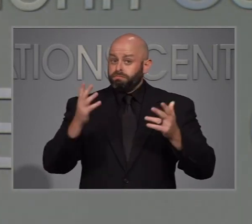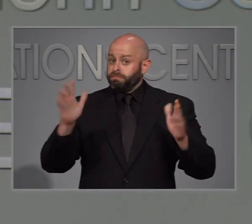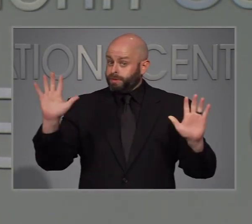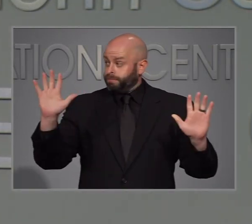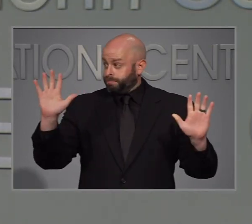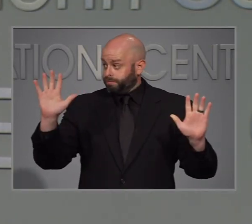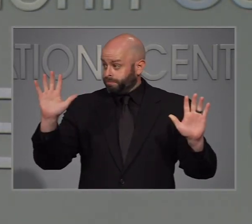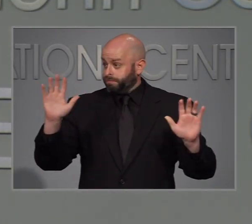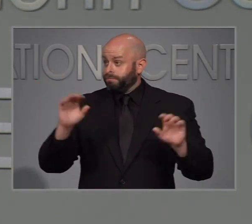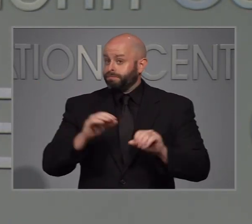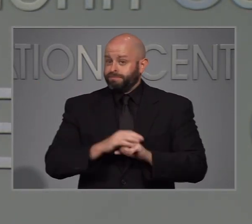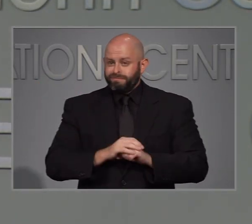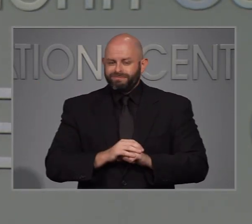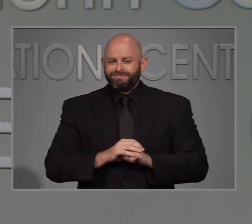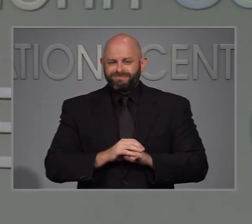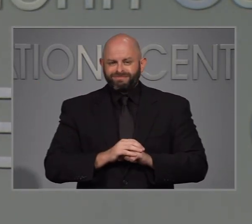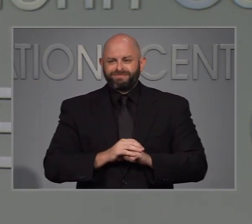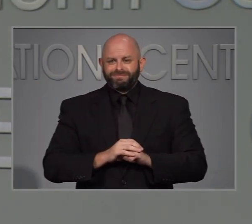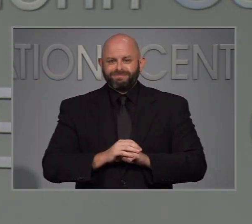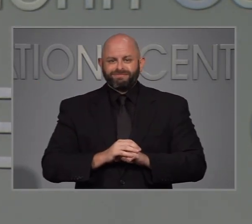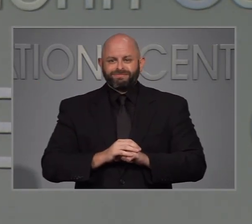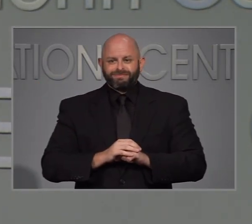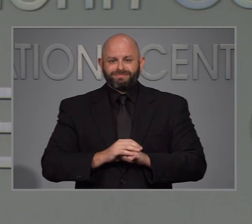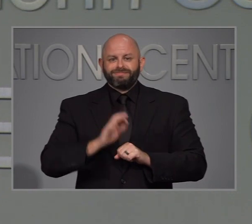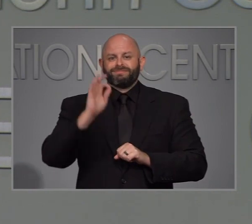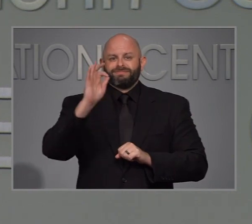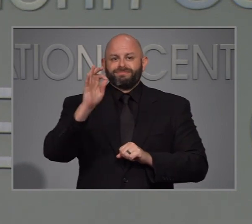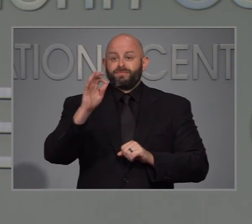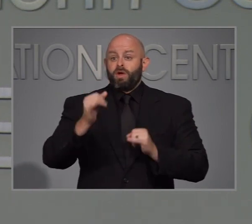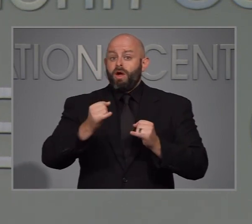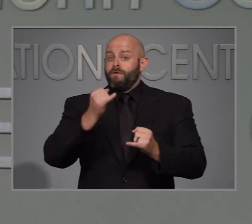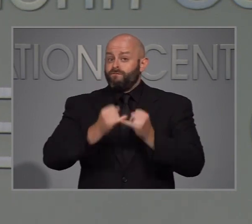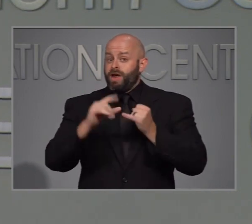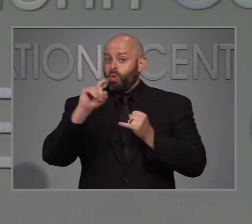¿Eso es todo? ¿Sí? Ok.